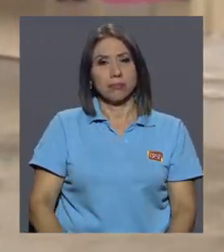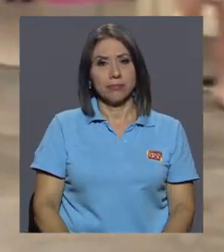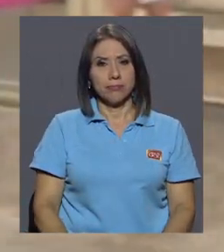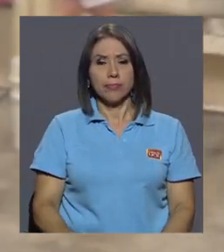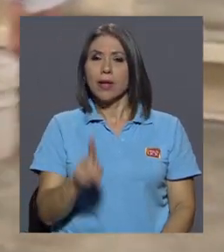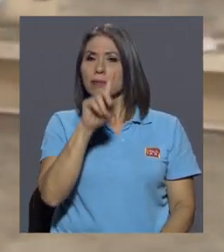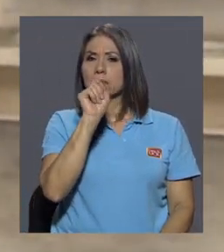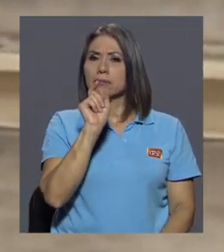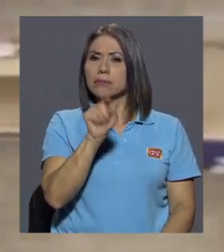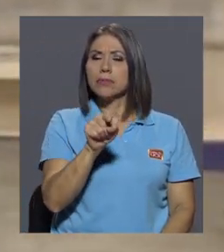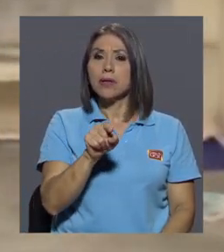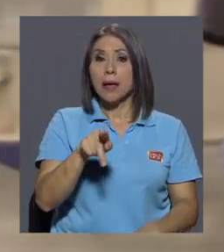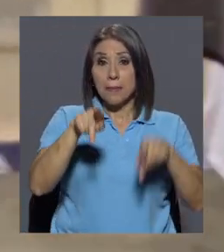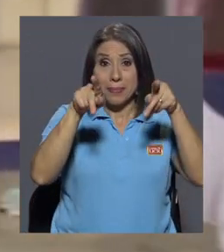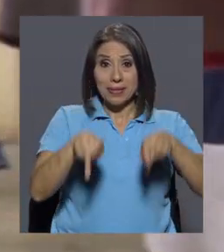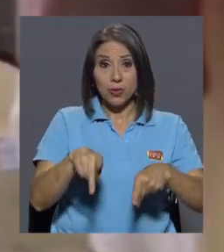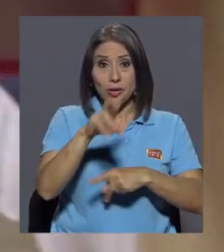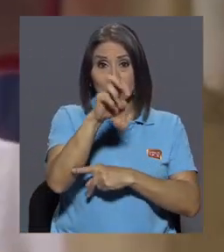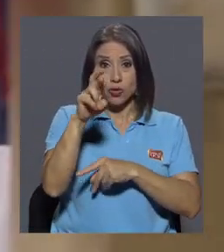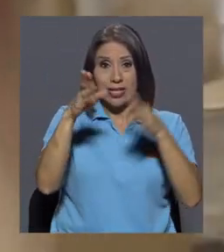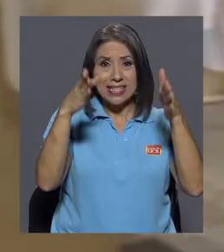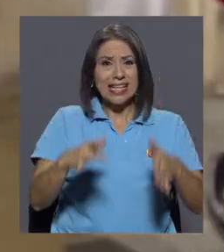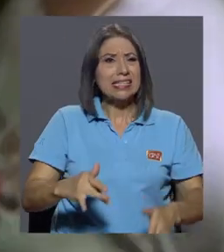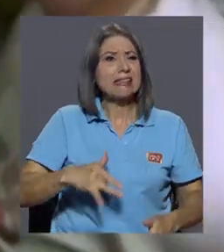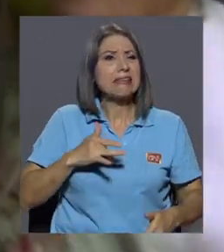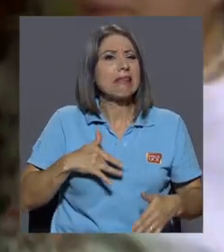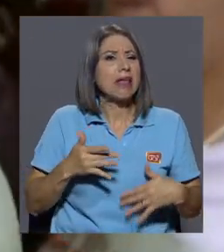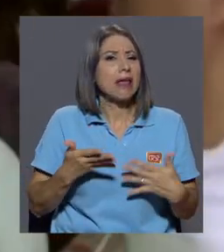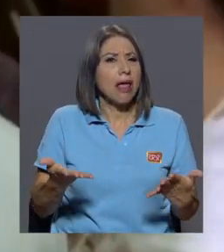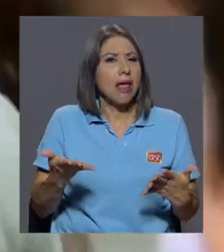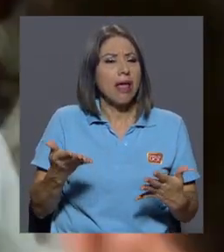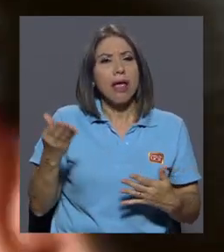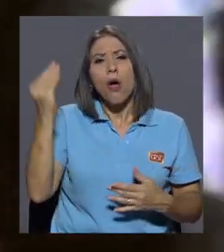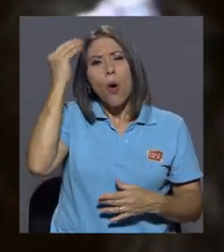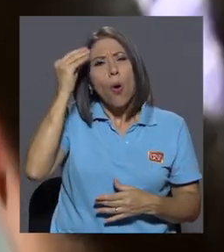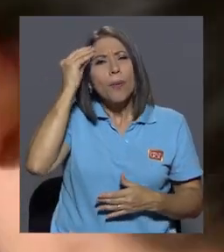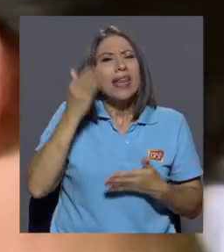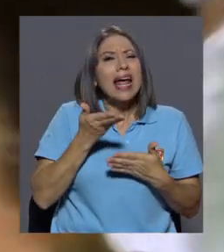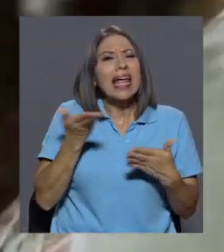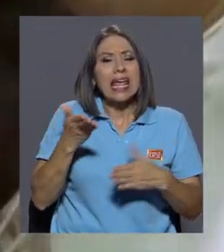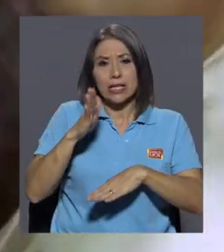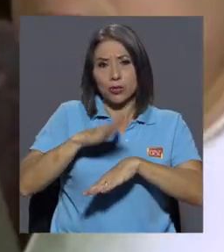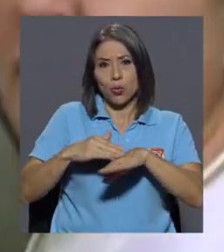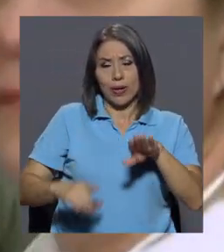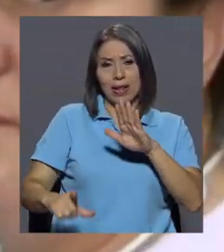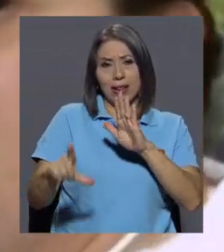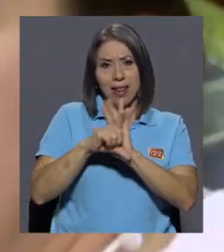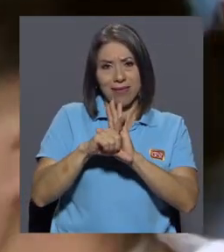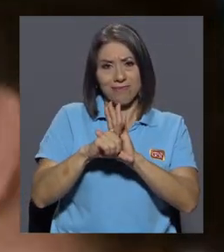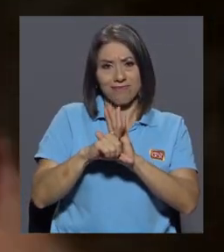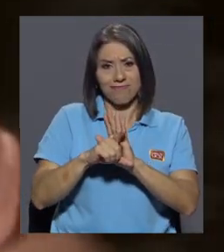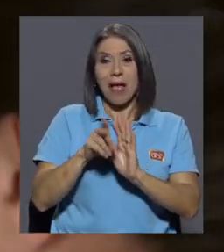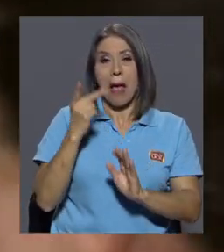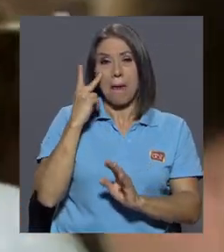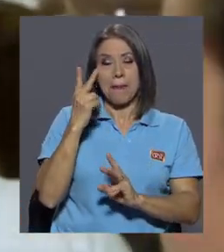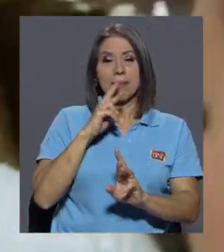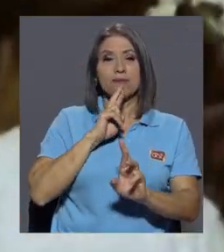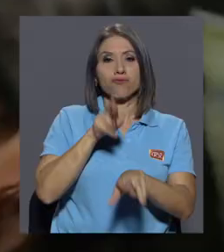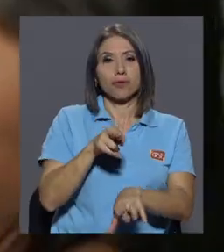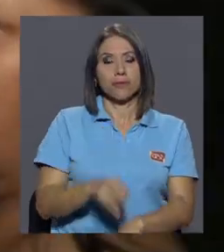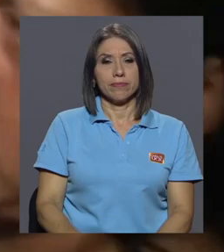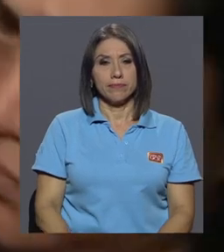¿Cuál es el sentir de los costarricenses y qué opinan sobre contar con una ley de este tipo? Estas son sus